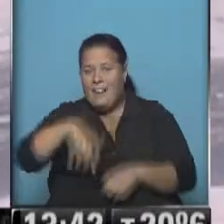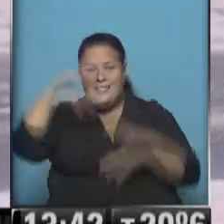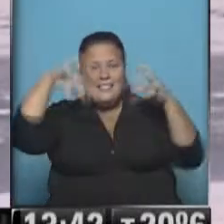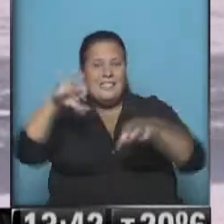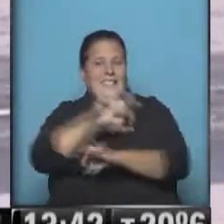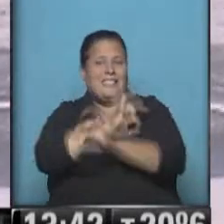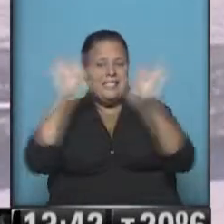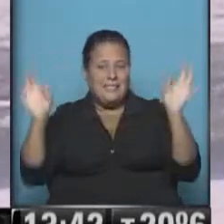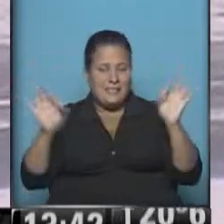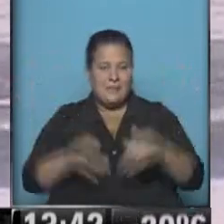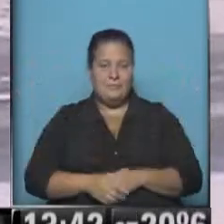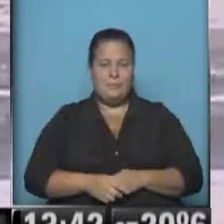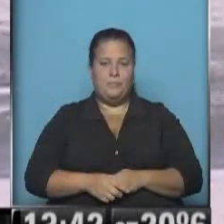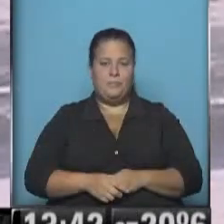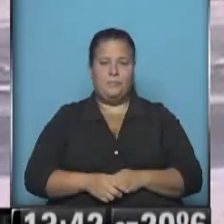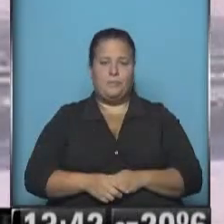del año pasado.